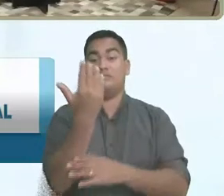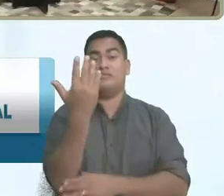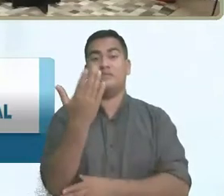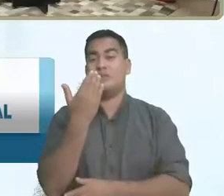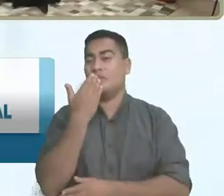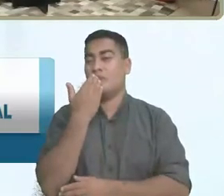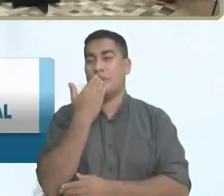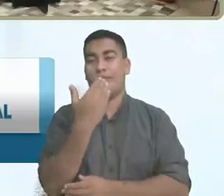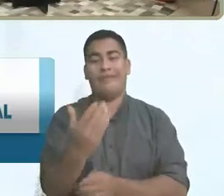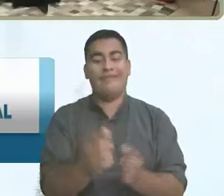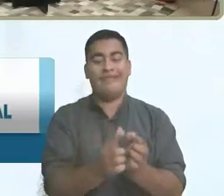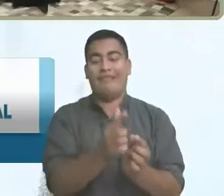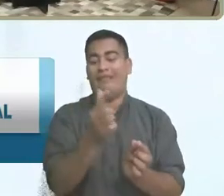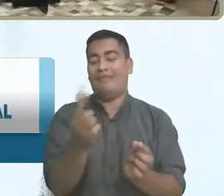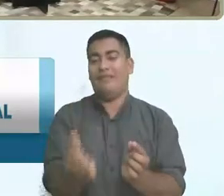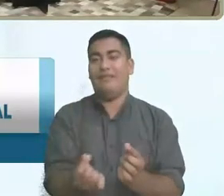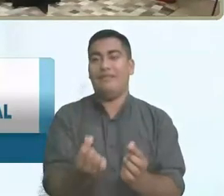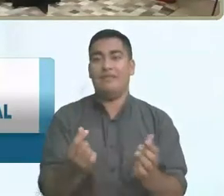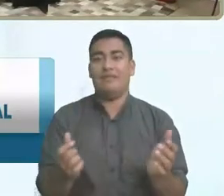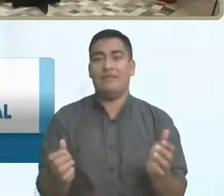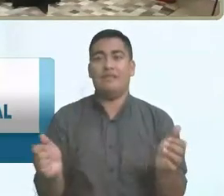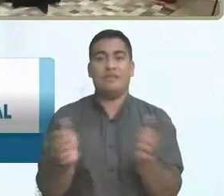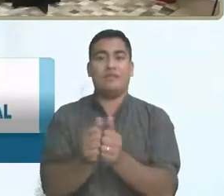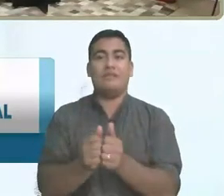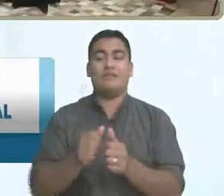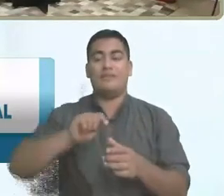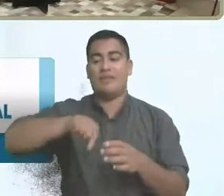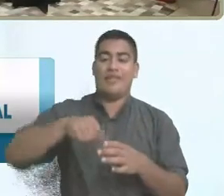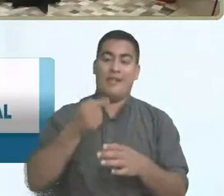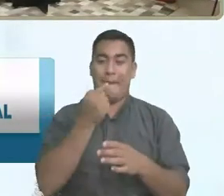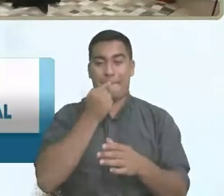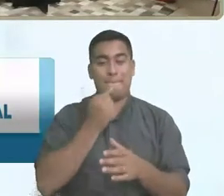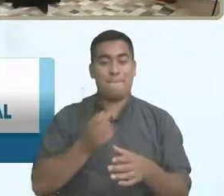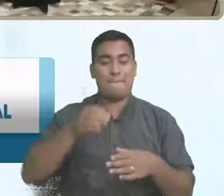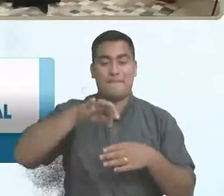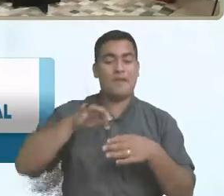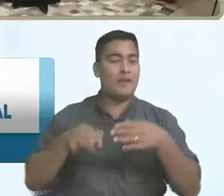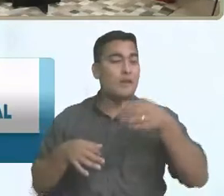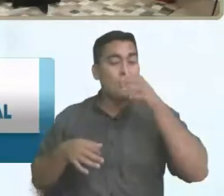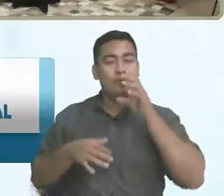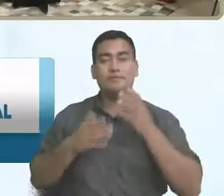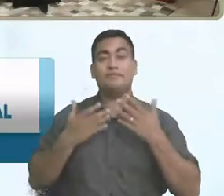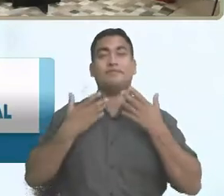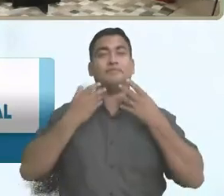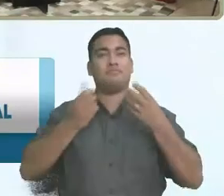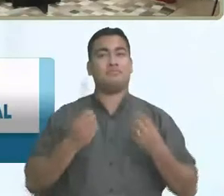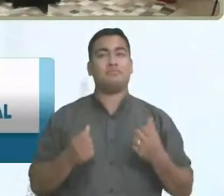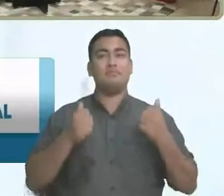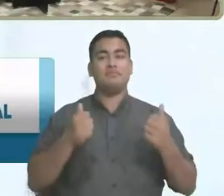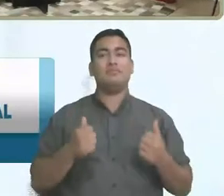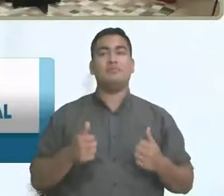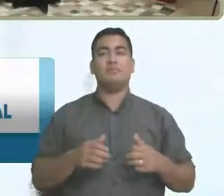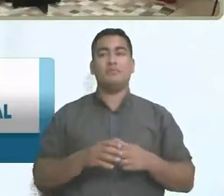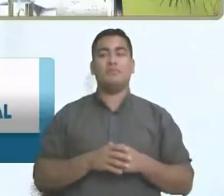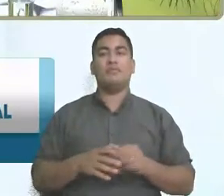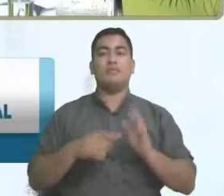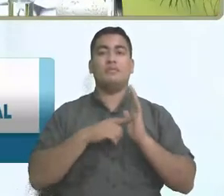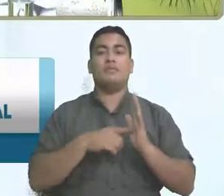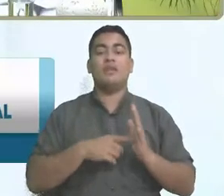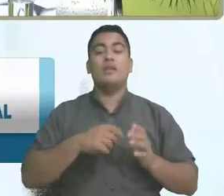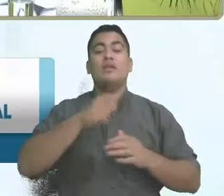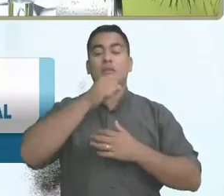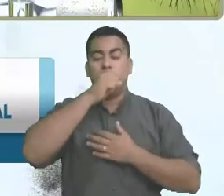muy excelente. Más si lo combinas con miel, porque la miel es regeneradora. A veces los niños, de tanto toser, empiezan a